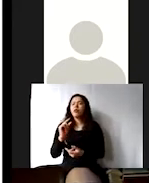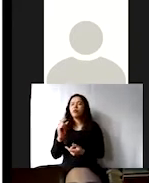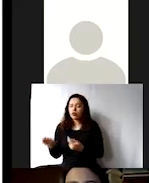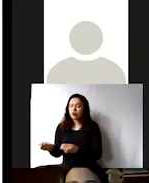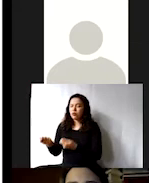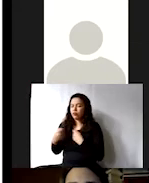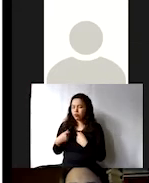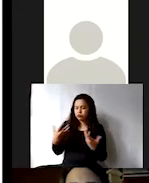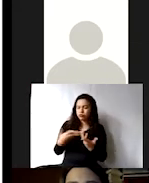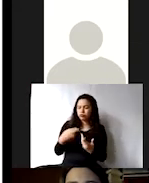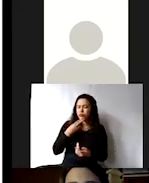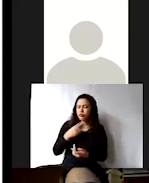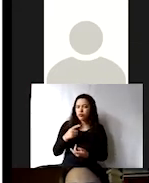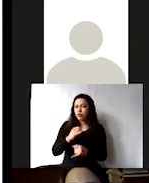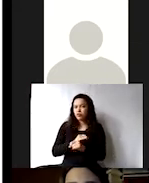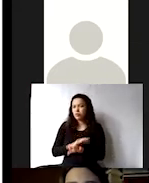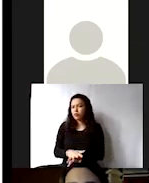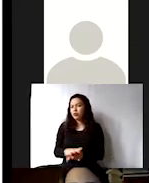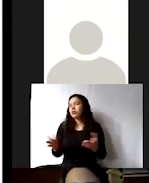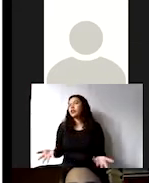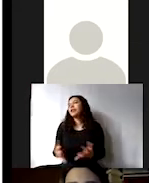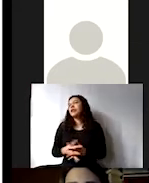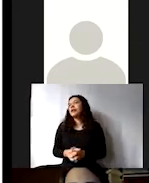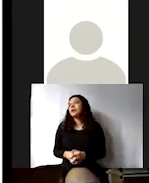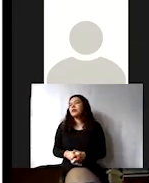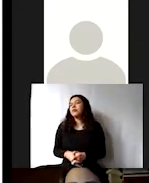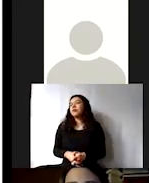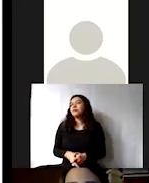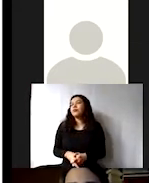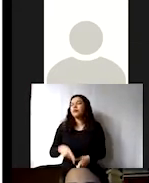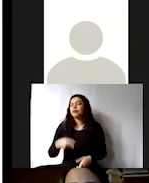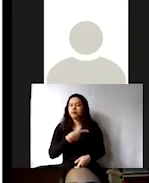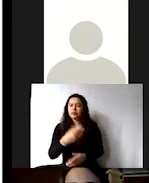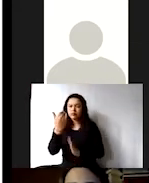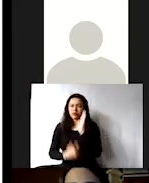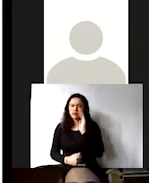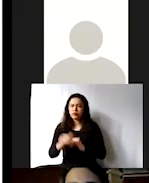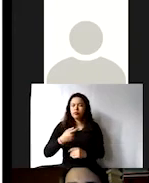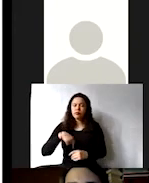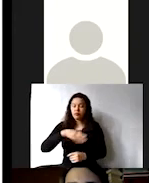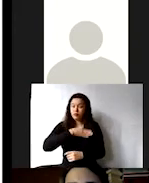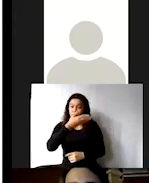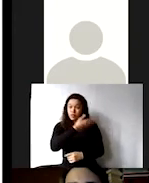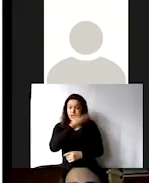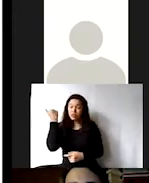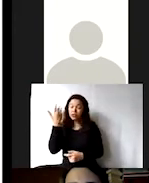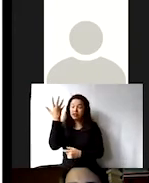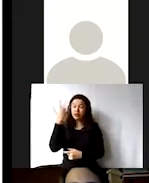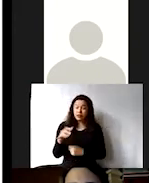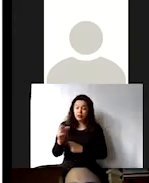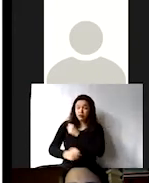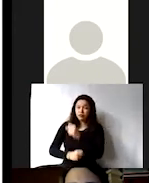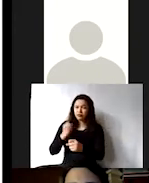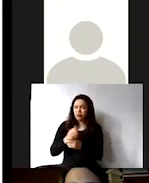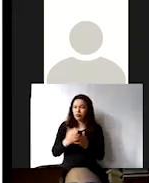Entonces, irnos a datos que, pues sí, se redujo la pobreza o lo que sea, que no sabemos, ¿no? En 10 años finalmente, y que no